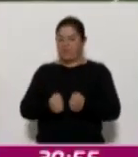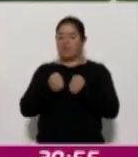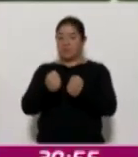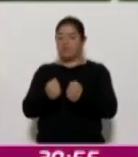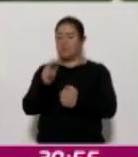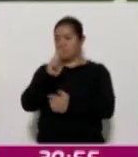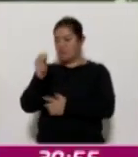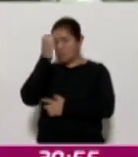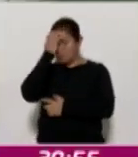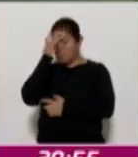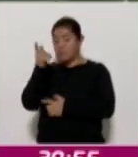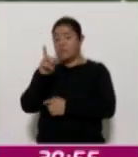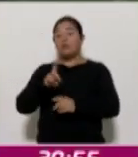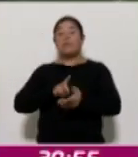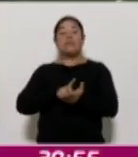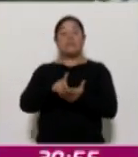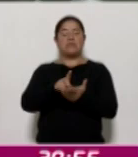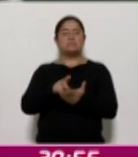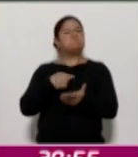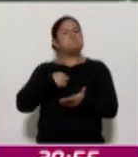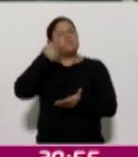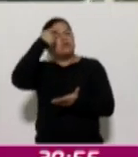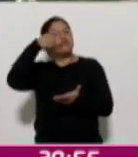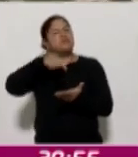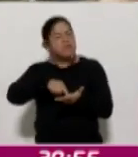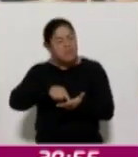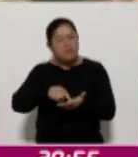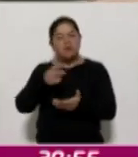derechos. Entonces creo que en este informe vamos